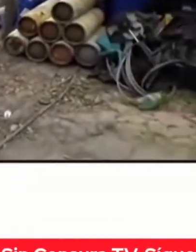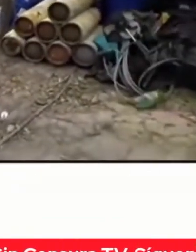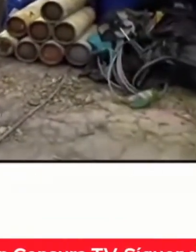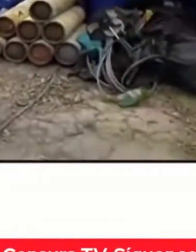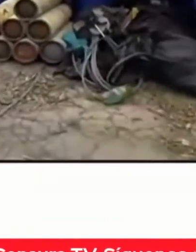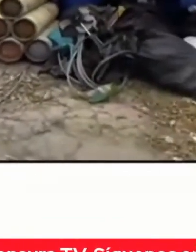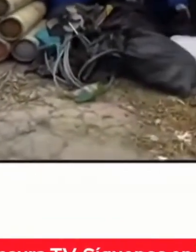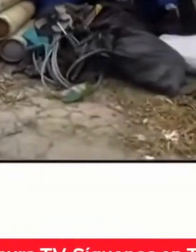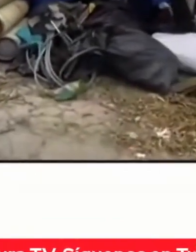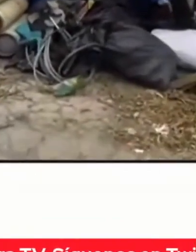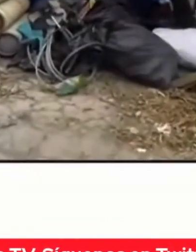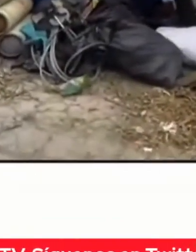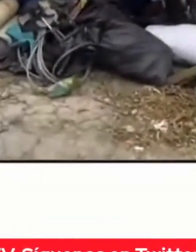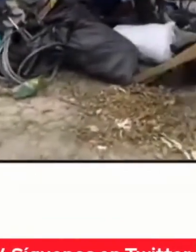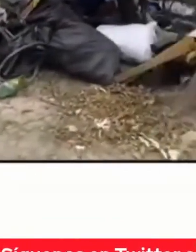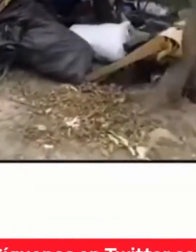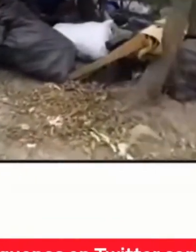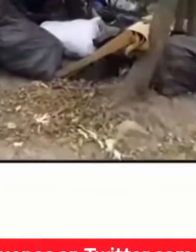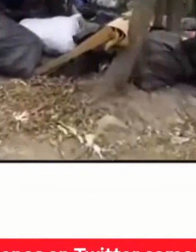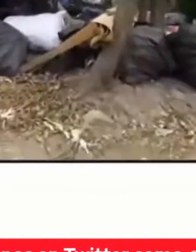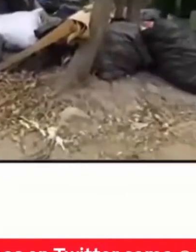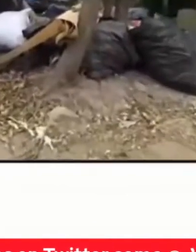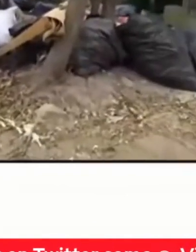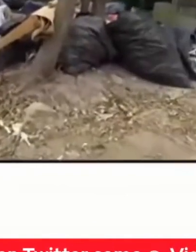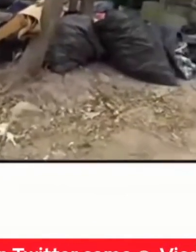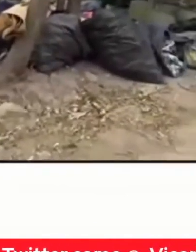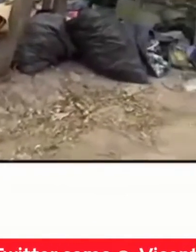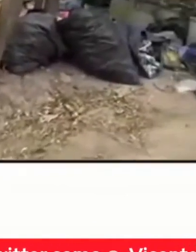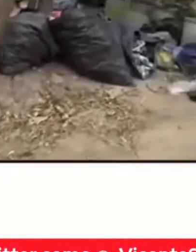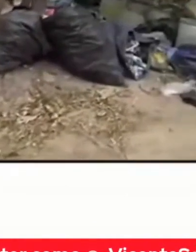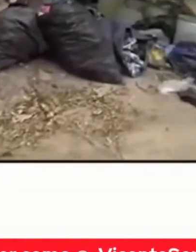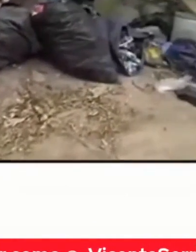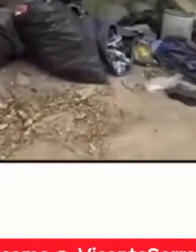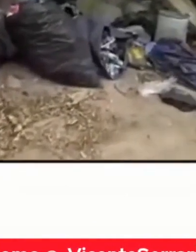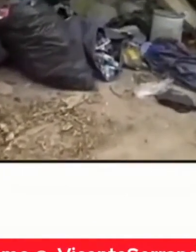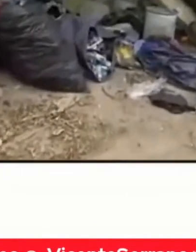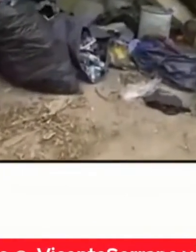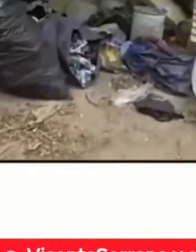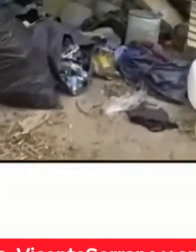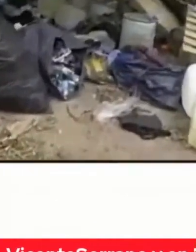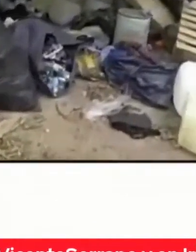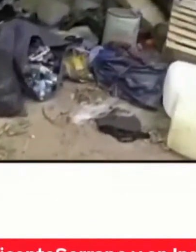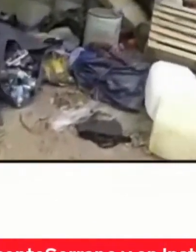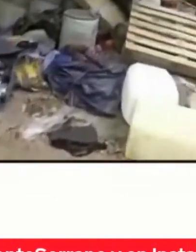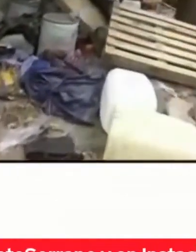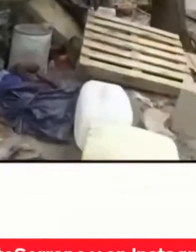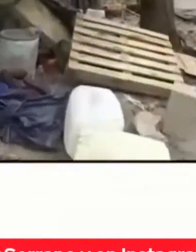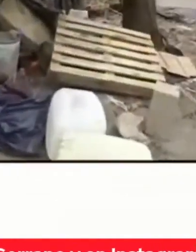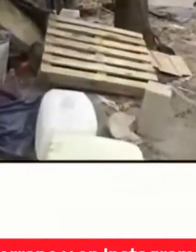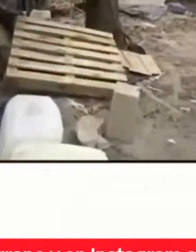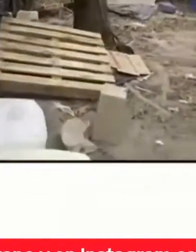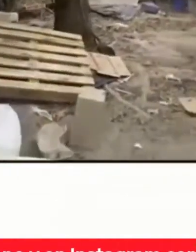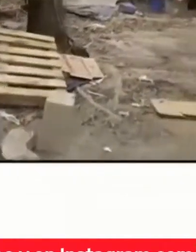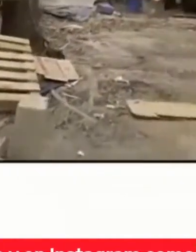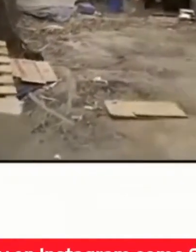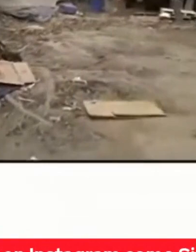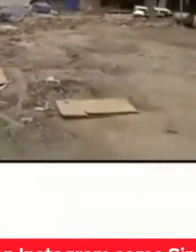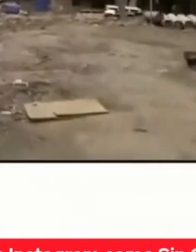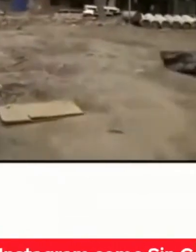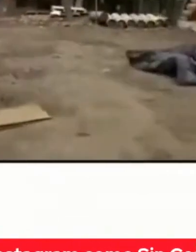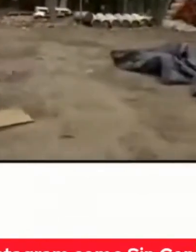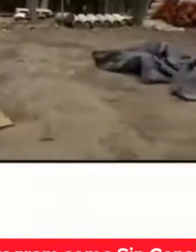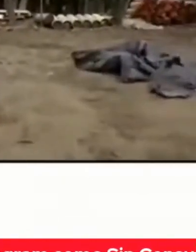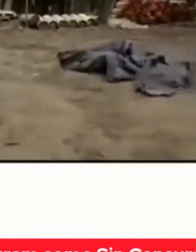las toneladas en total de lo que se lleva decomisado en lo que va de este año los laboratorios se destruyen mediante explosión